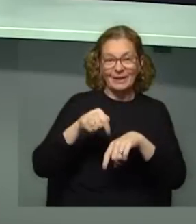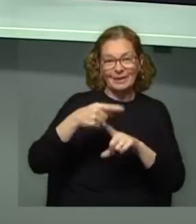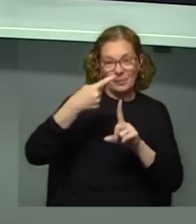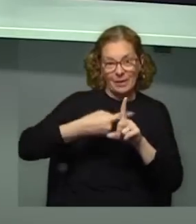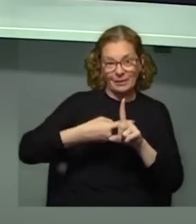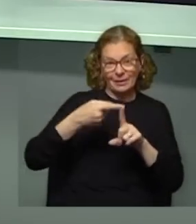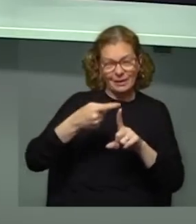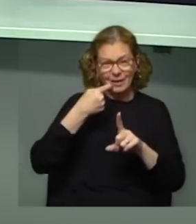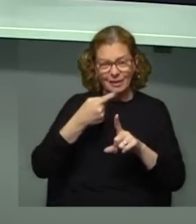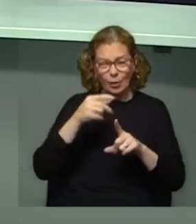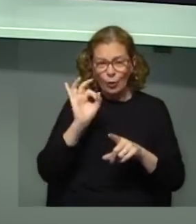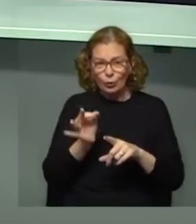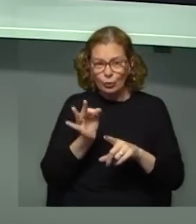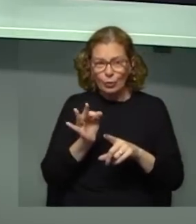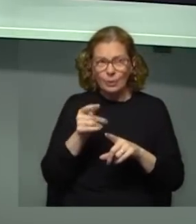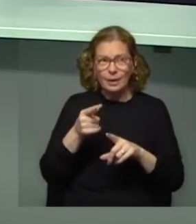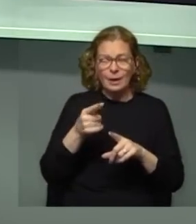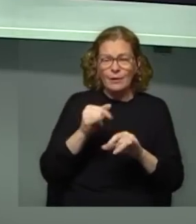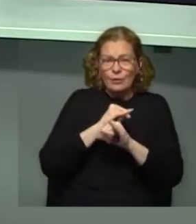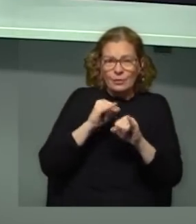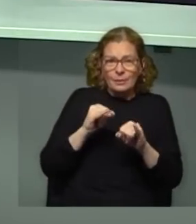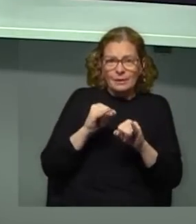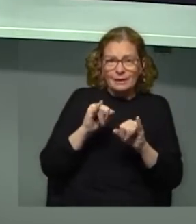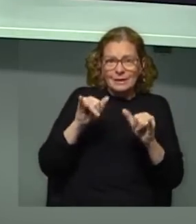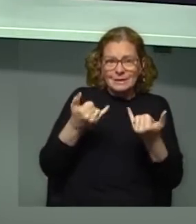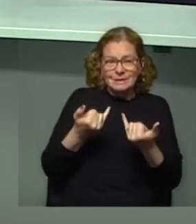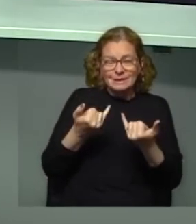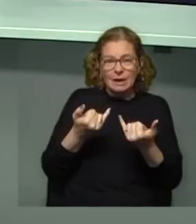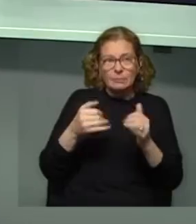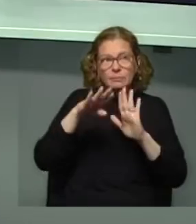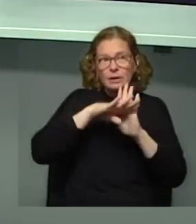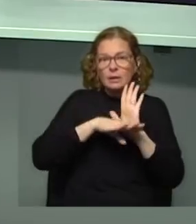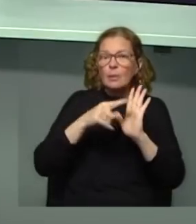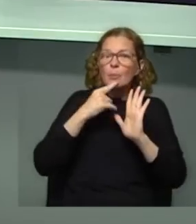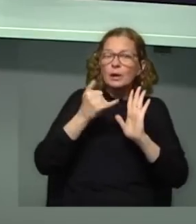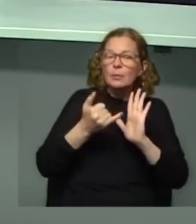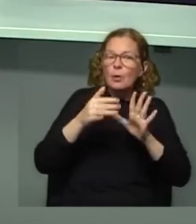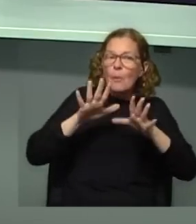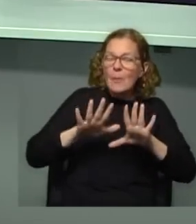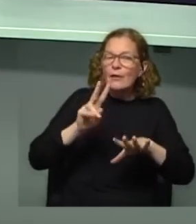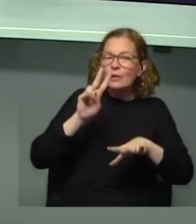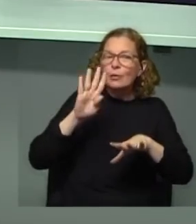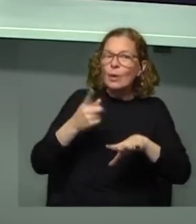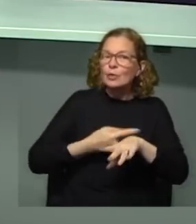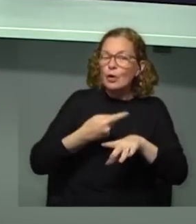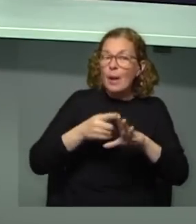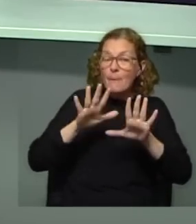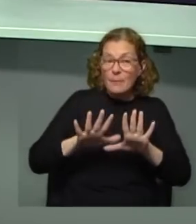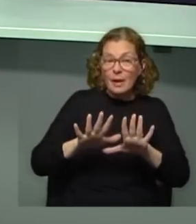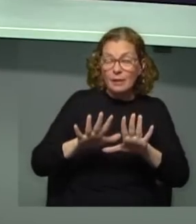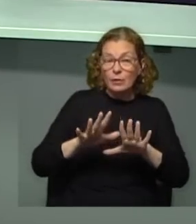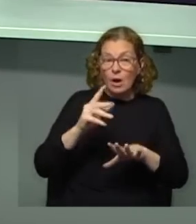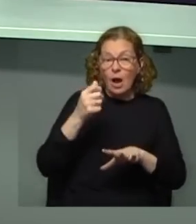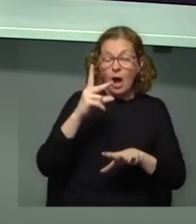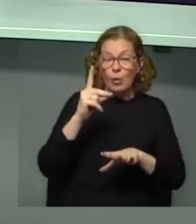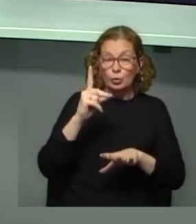en algún momento en lo que queda de octubre Por más que todavía no está definido y ya hay medidas en curso hoy por ejemplo paro de 24 horas transcurre en este momento de